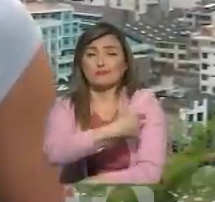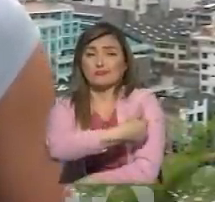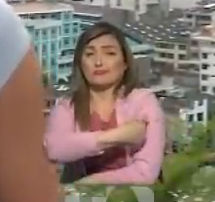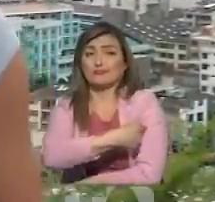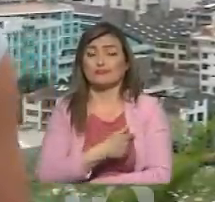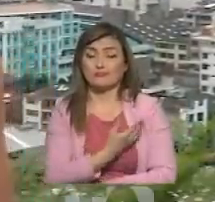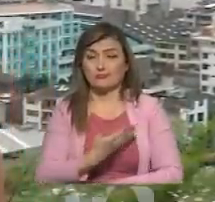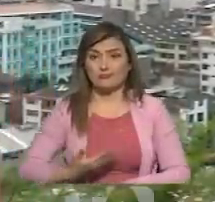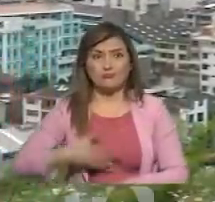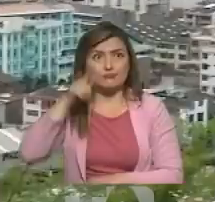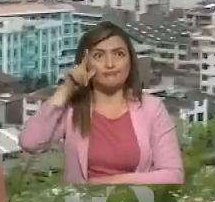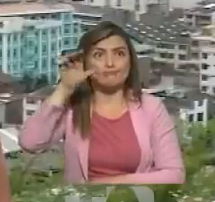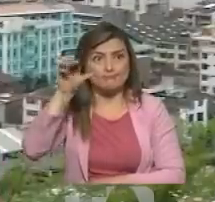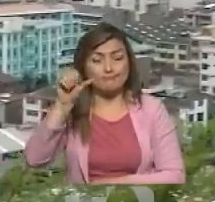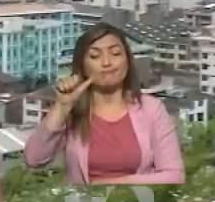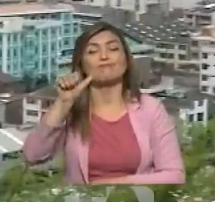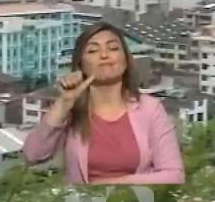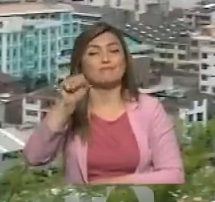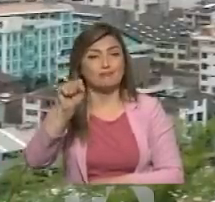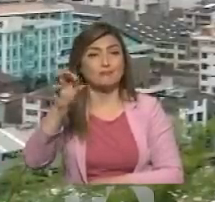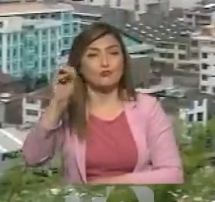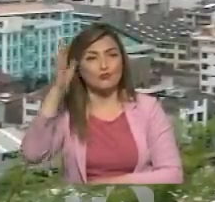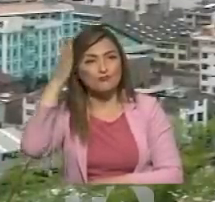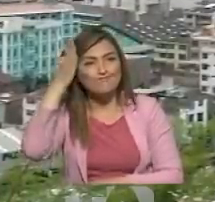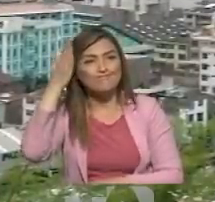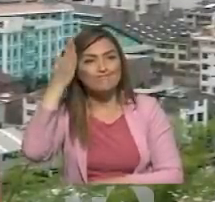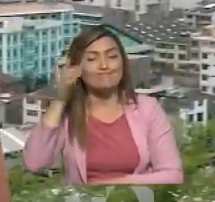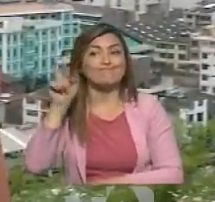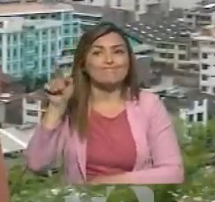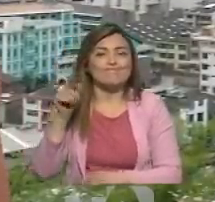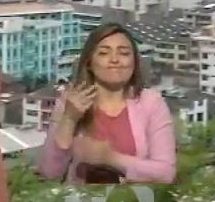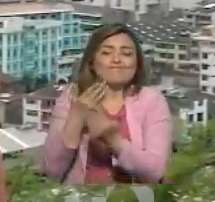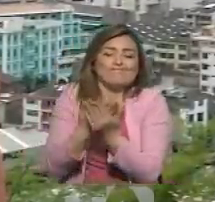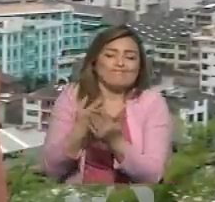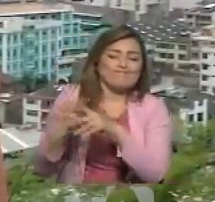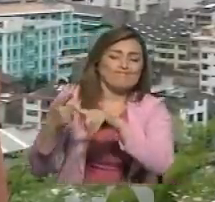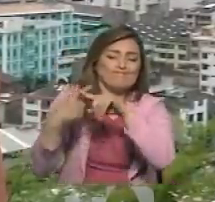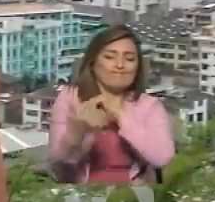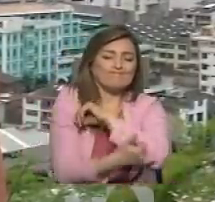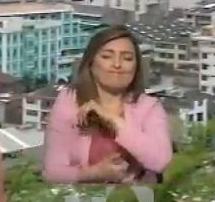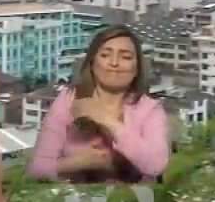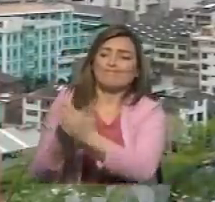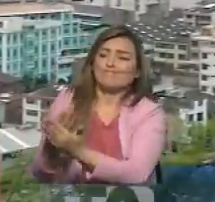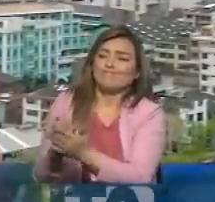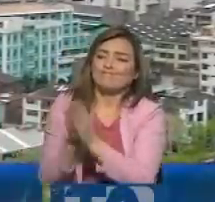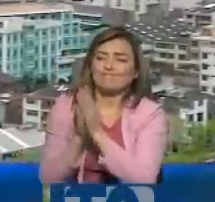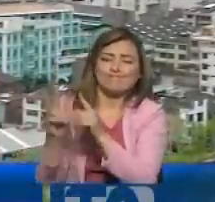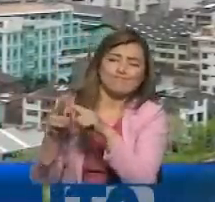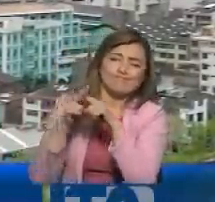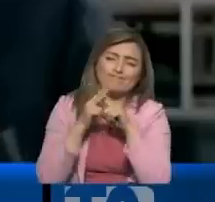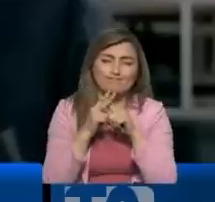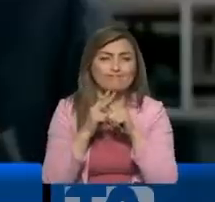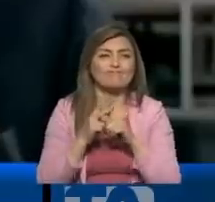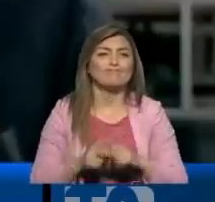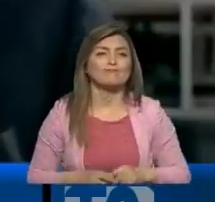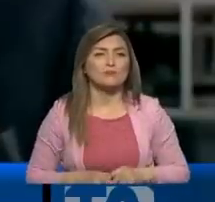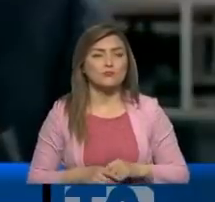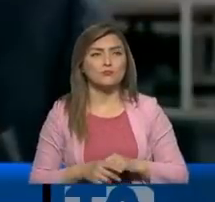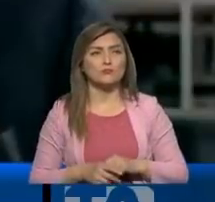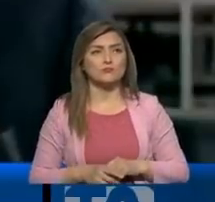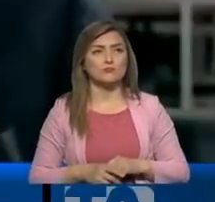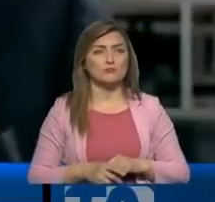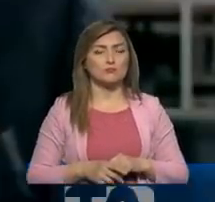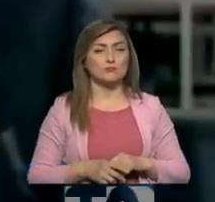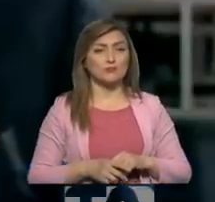electo Guillermo Lasso lo tiene claro. Él incluso le ha propuesto a presidentes de otros países el préstamo de dosis. Comprometer al